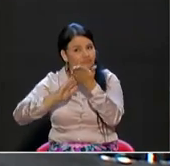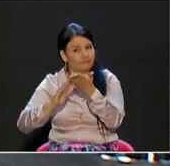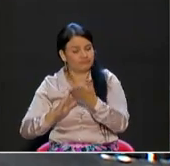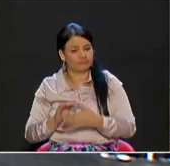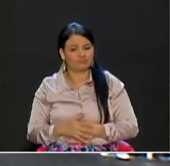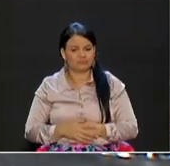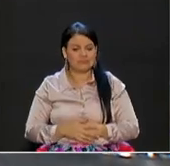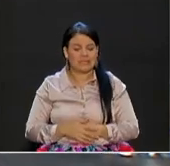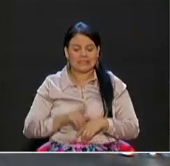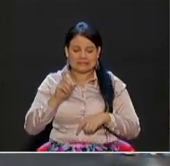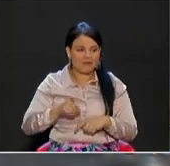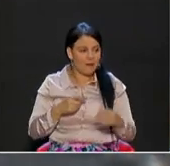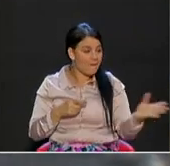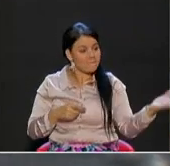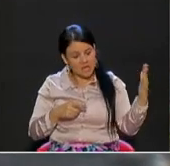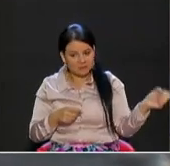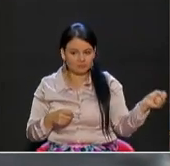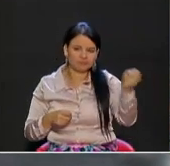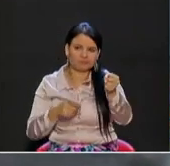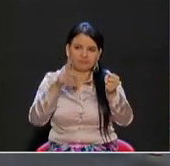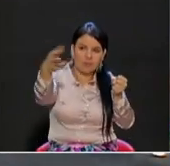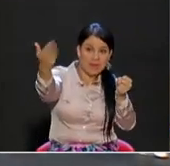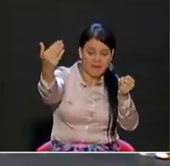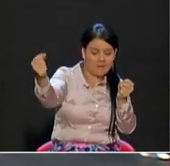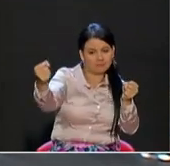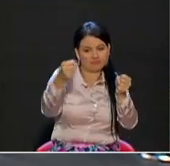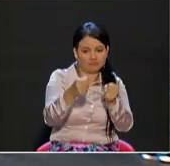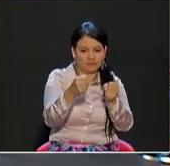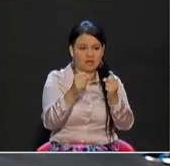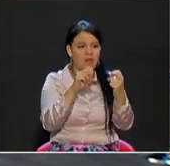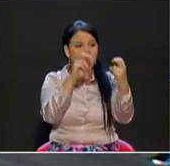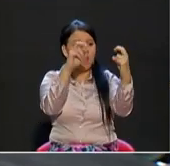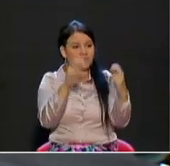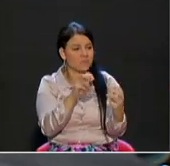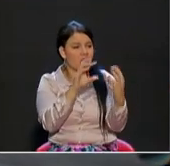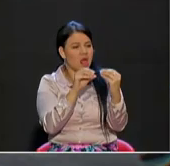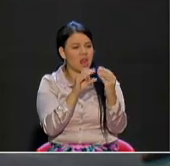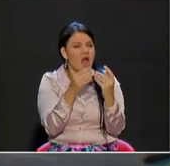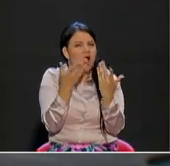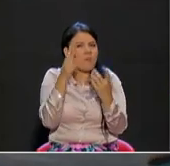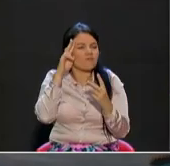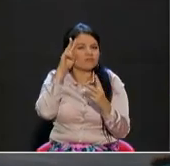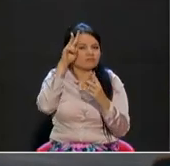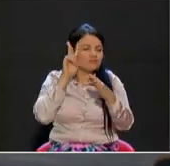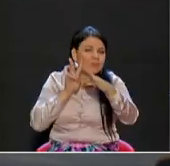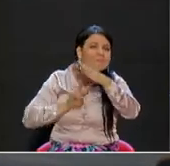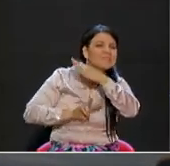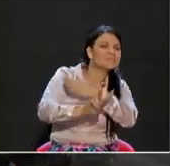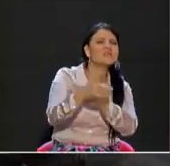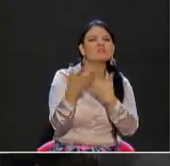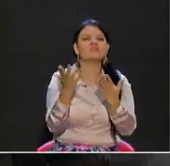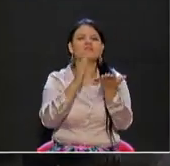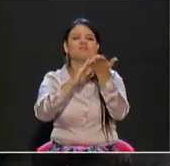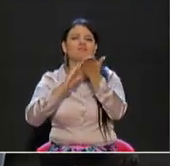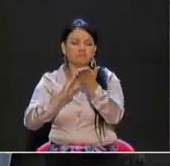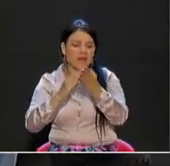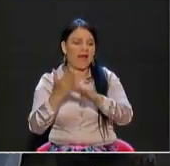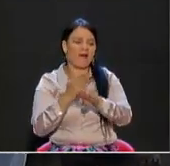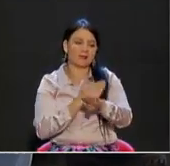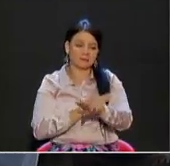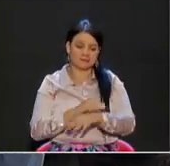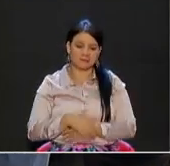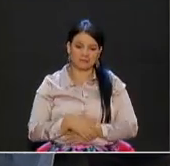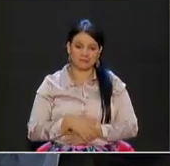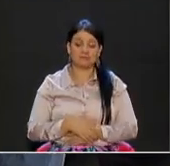y juntar las personas articular las que nos escuchemos con una visión y poder solucionar nuestros problemas ahora bien no voy a permitir